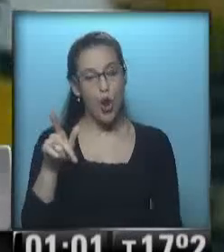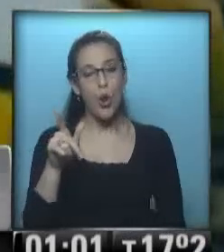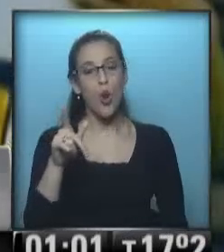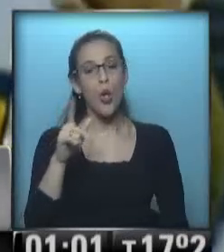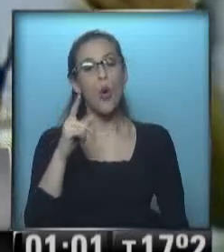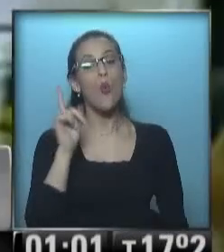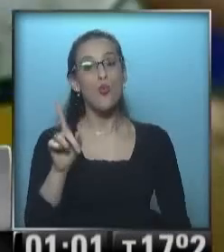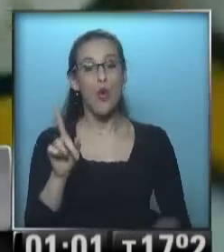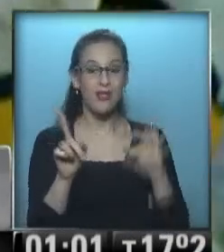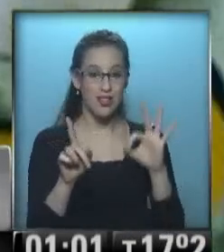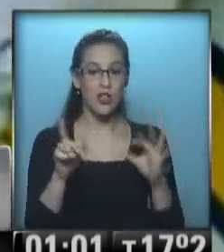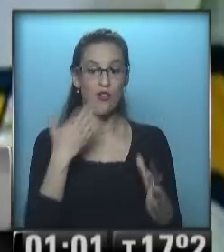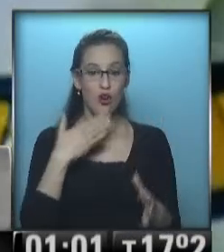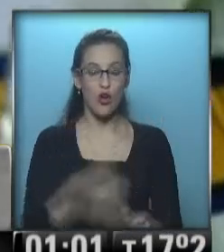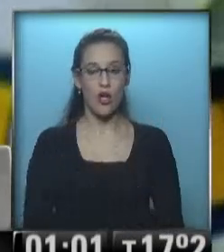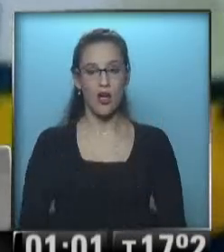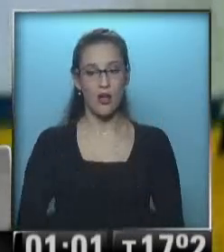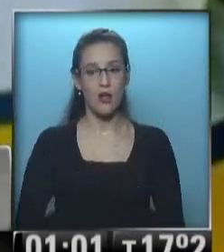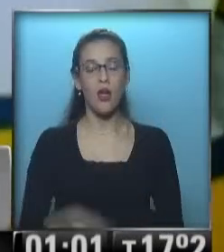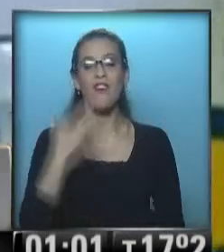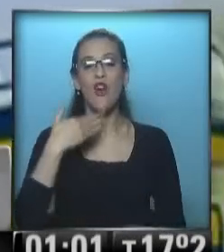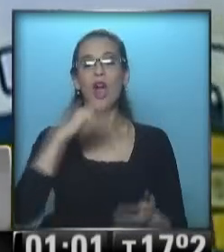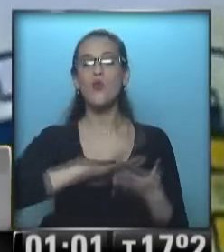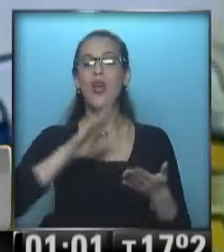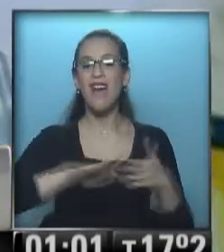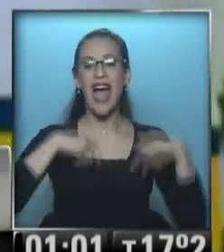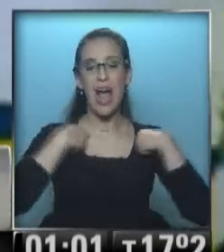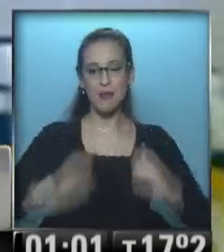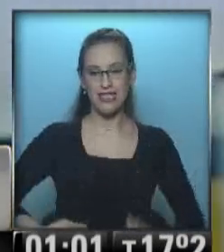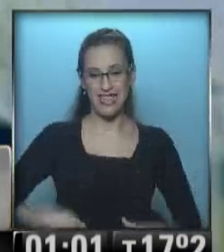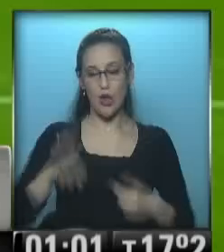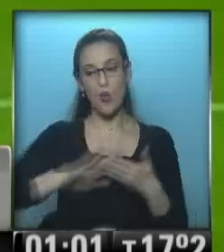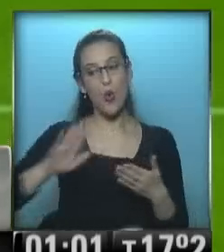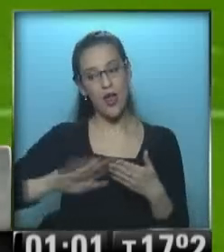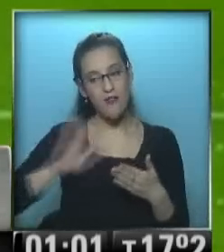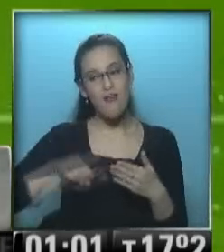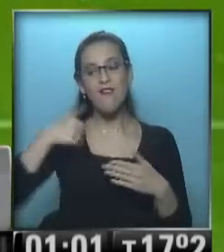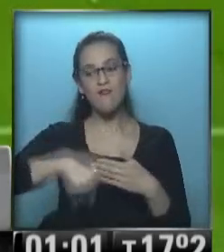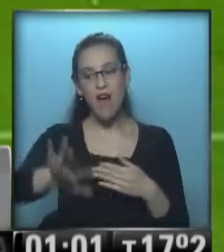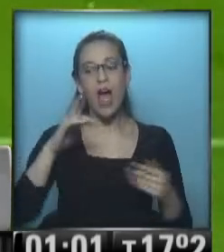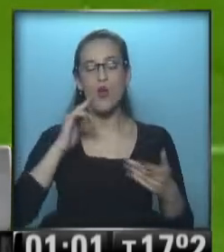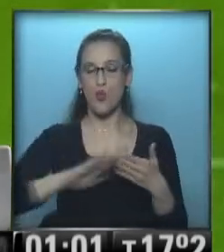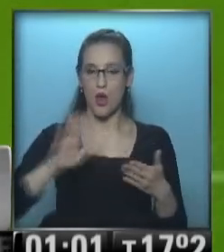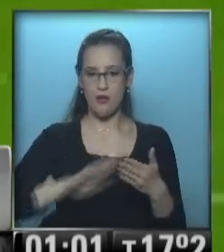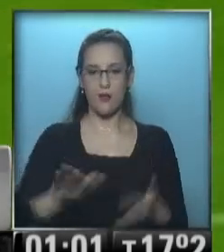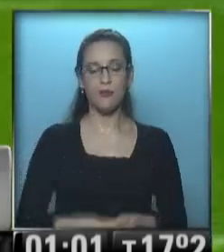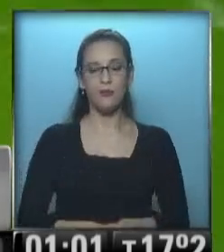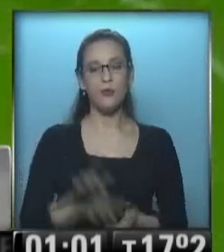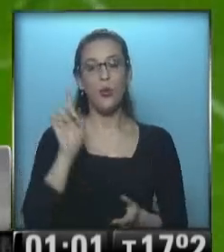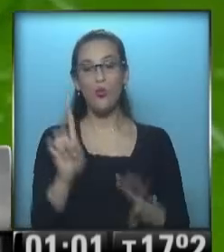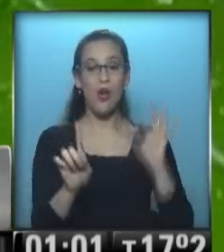arriba. Boca con esta camiseta que la ha estrenado hoy, es una de las alternativas que va a presentar para esta temporada. Está 1-0